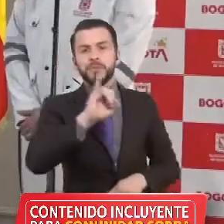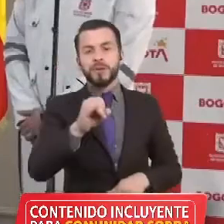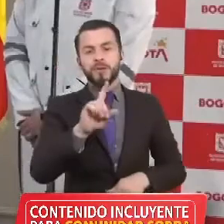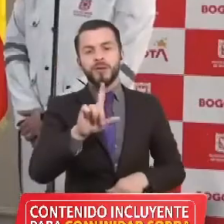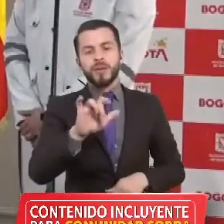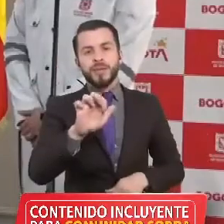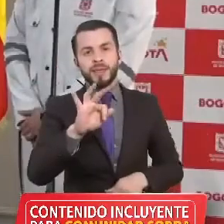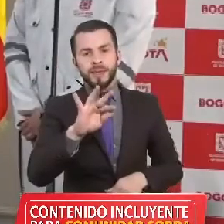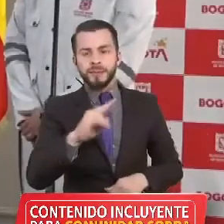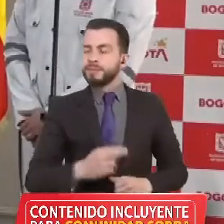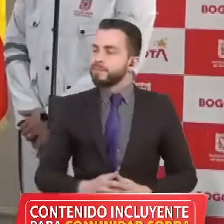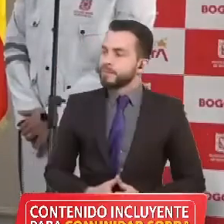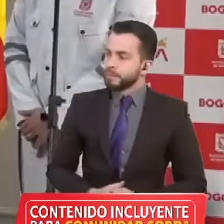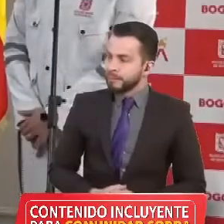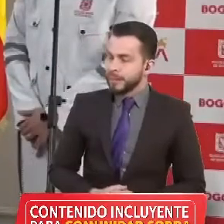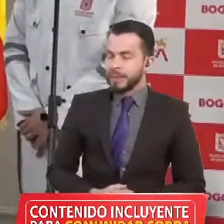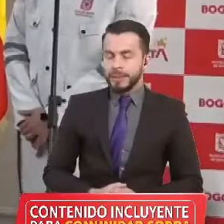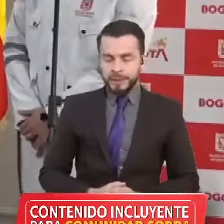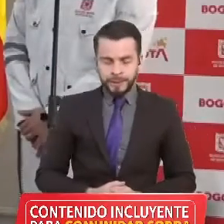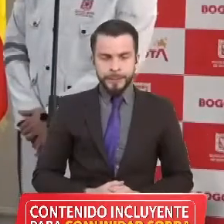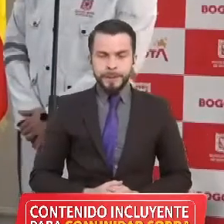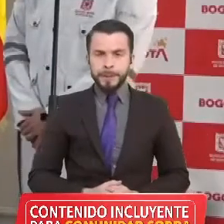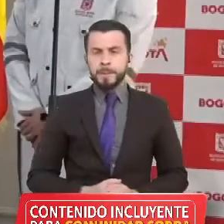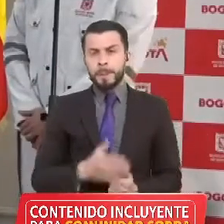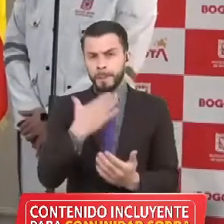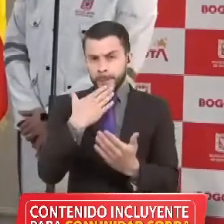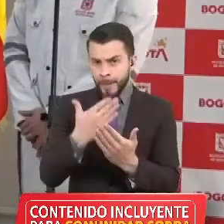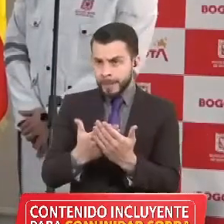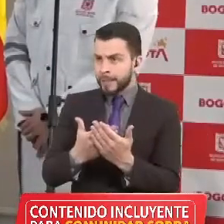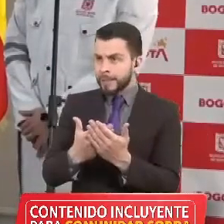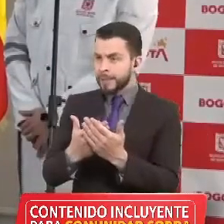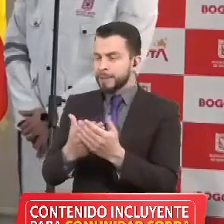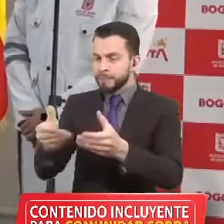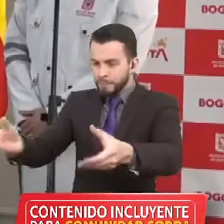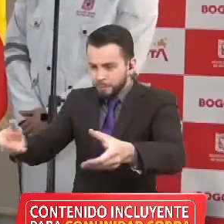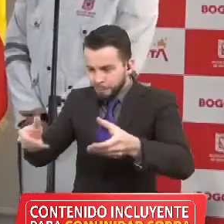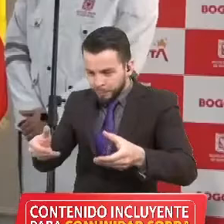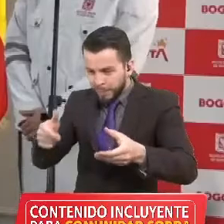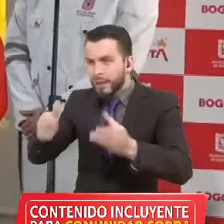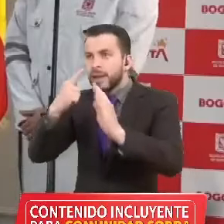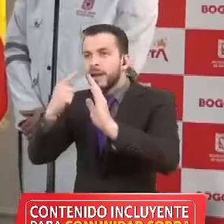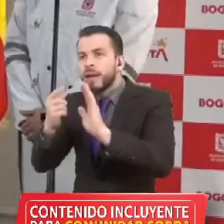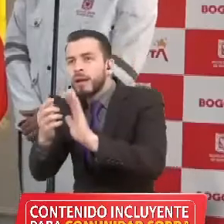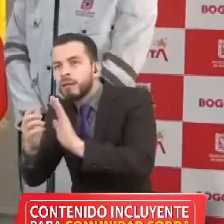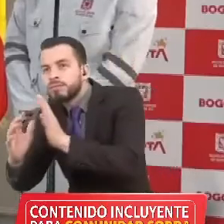muchísimas gracias por el informe y por la invitación a este espacio